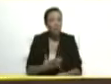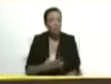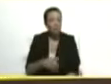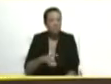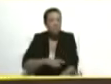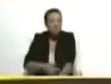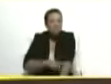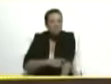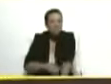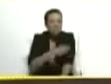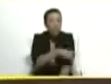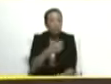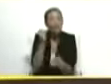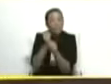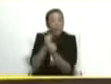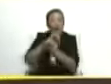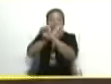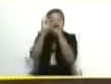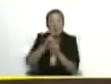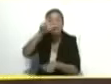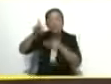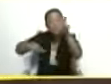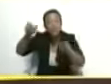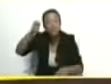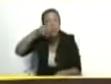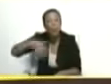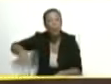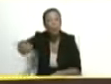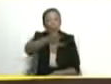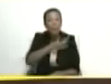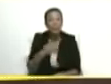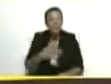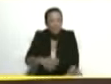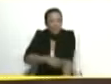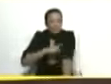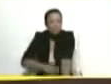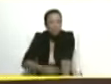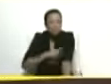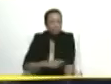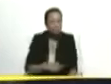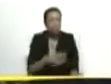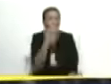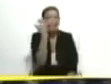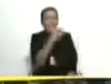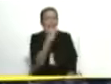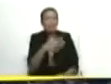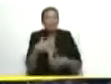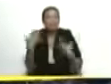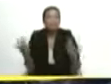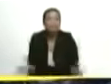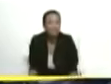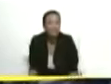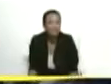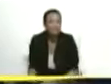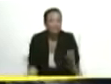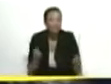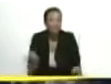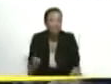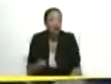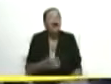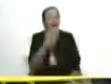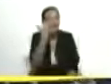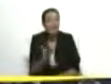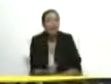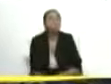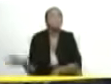y que trabajemos por la felicidad del pueblo. Y si les arde que nosotros nos riamos, hay que